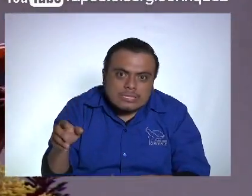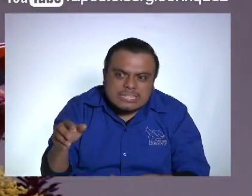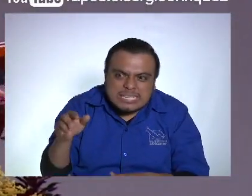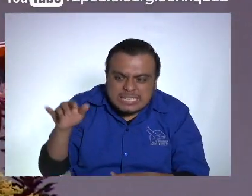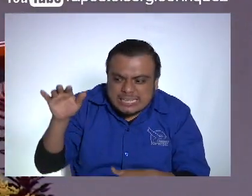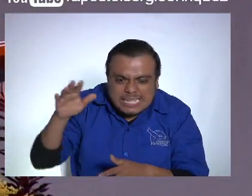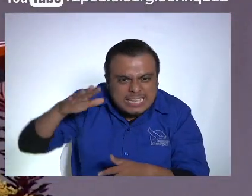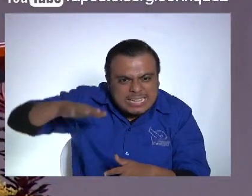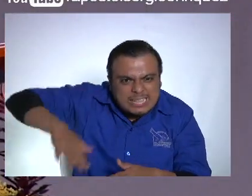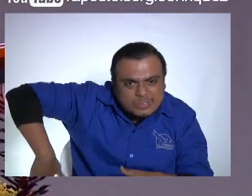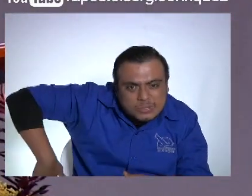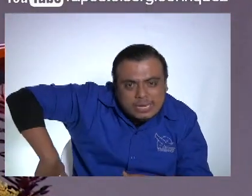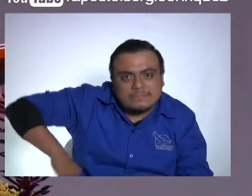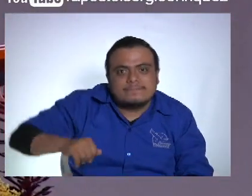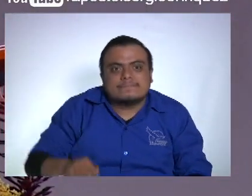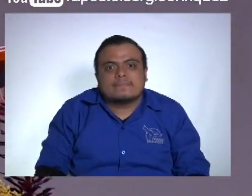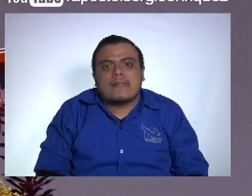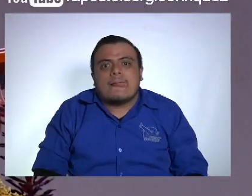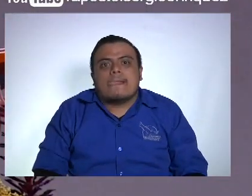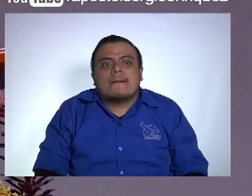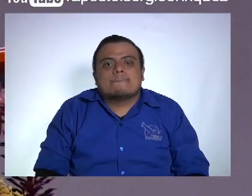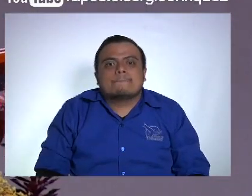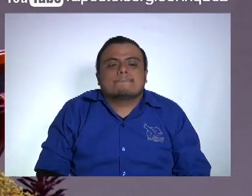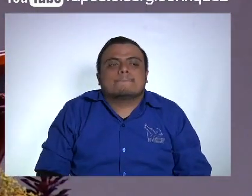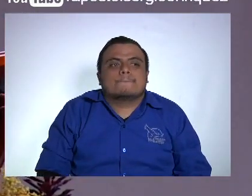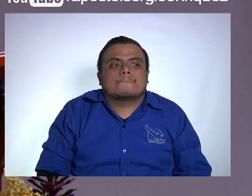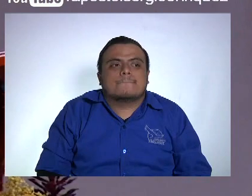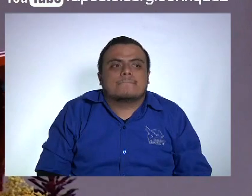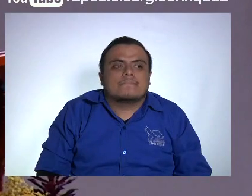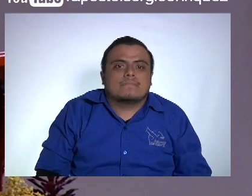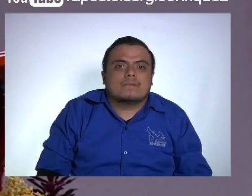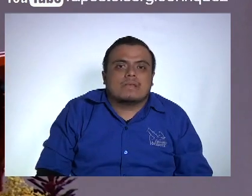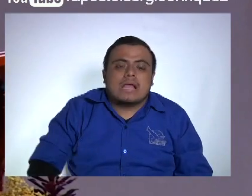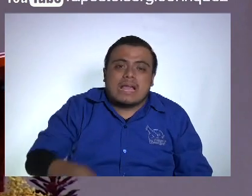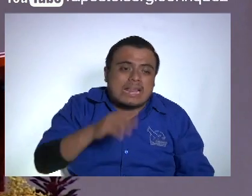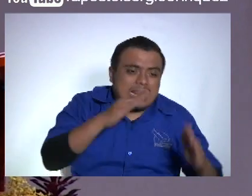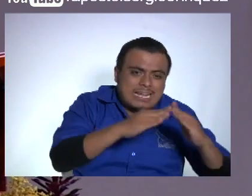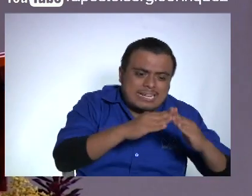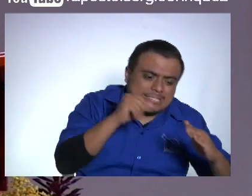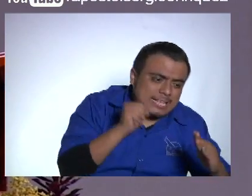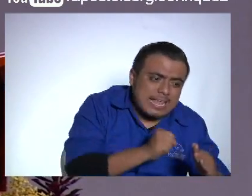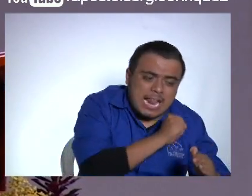Aleluya. Hermano, en la casa del canto hay